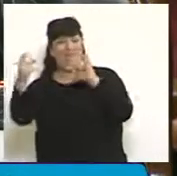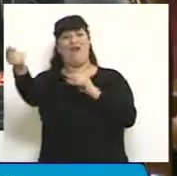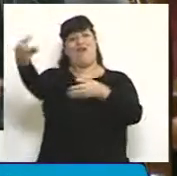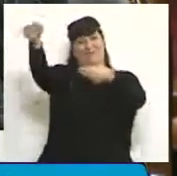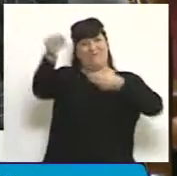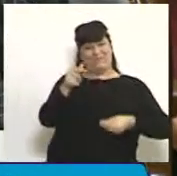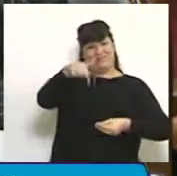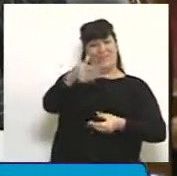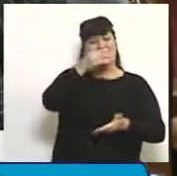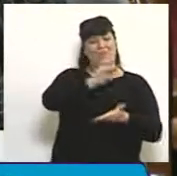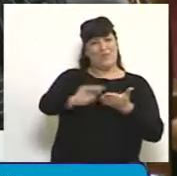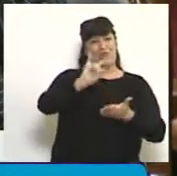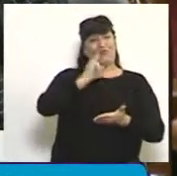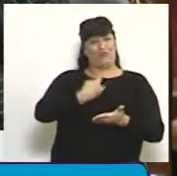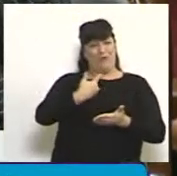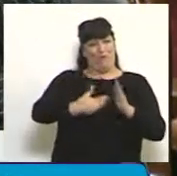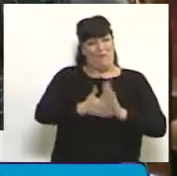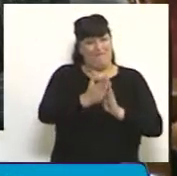Nación.